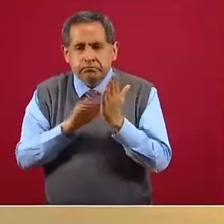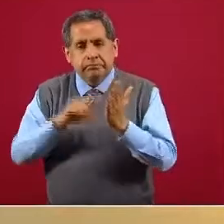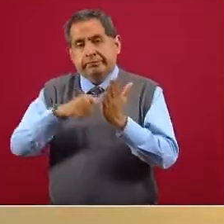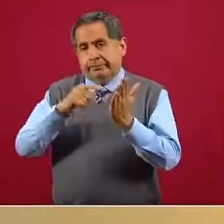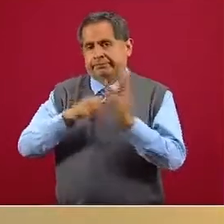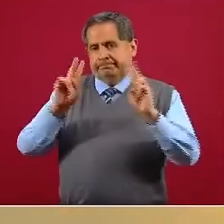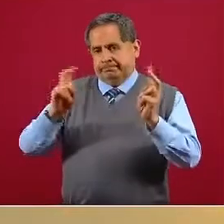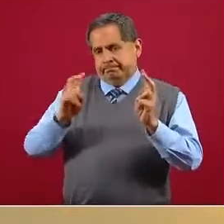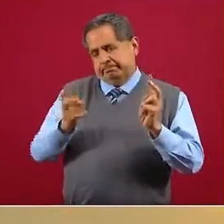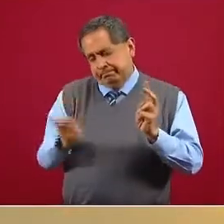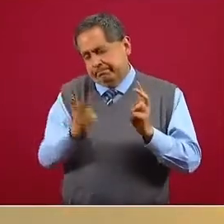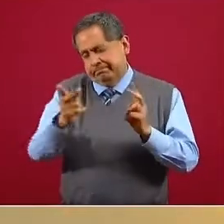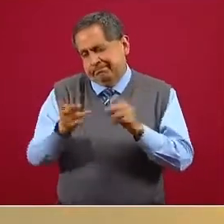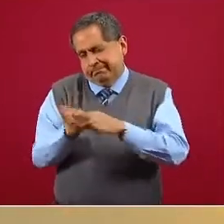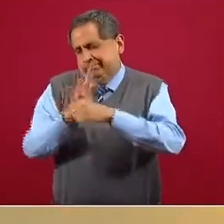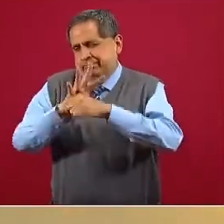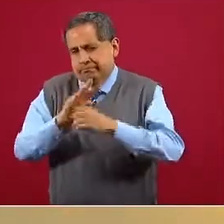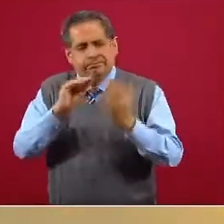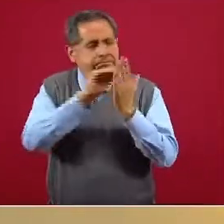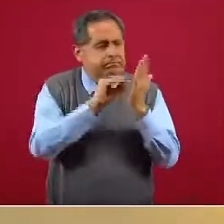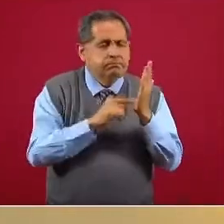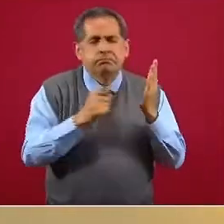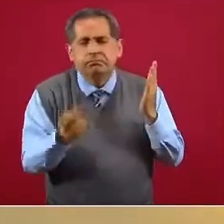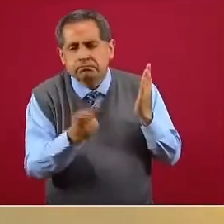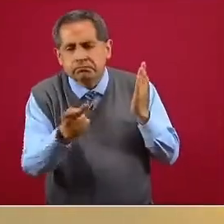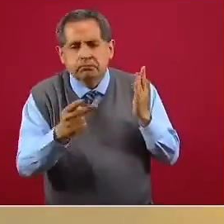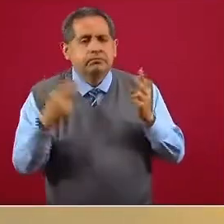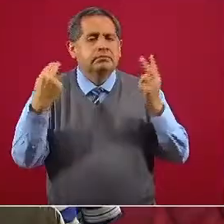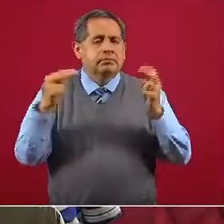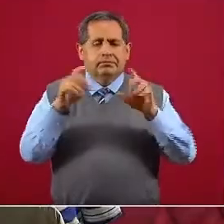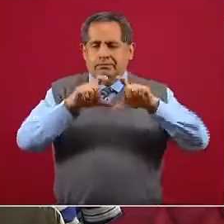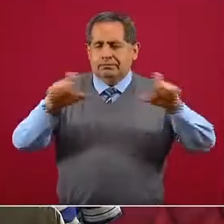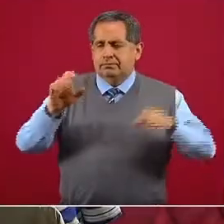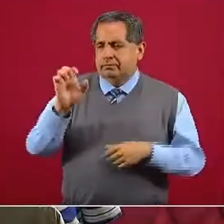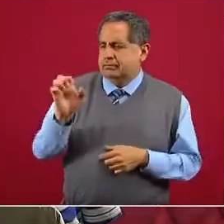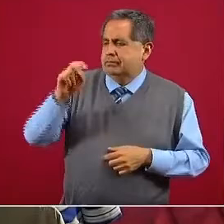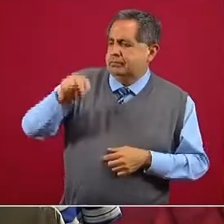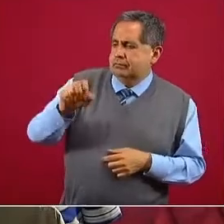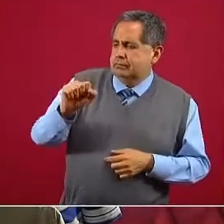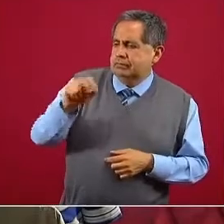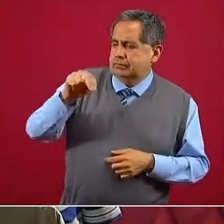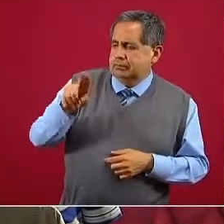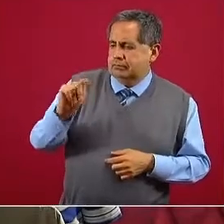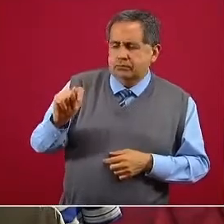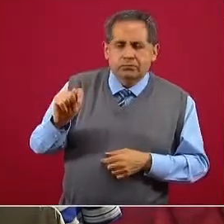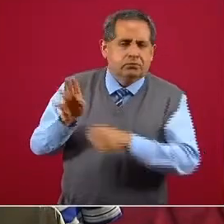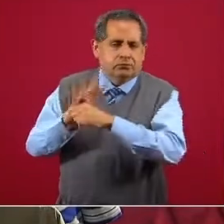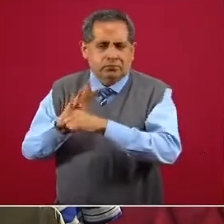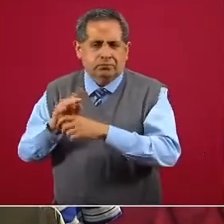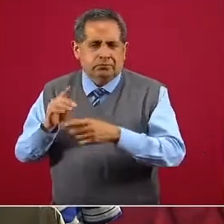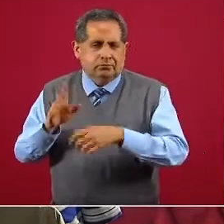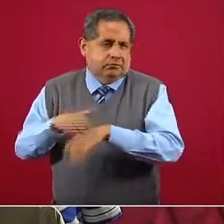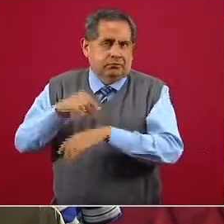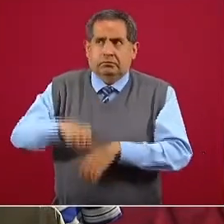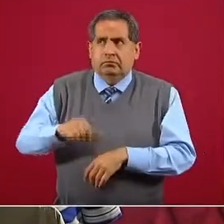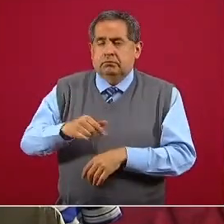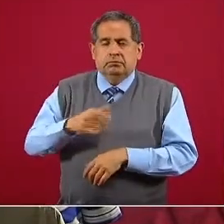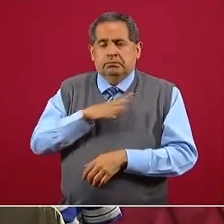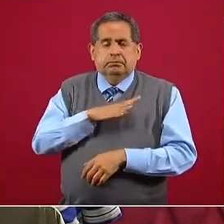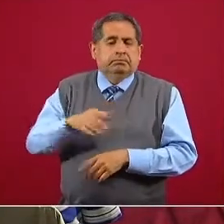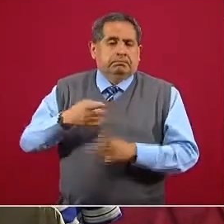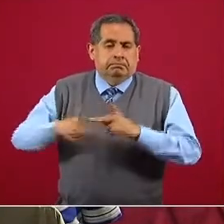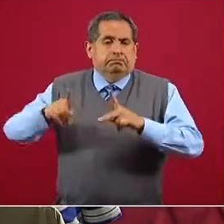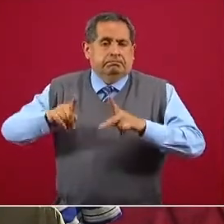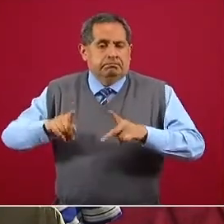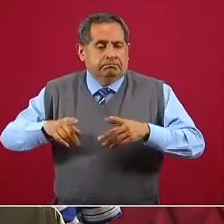COVID, y la encuesta se denominará ENSANUD COVID por la importancia en la pandemia que tiene la